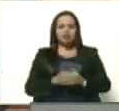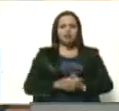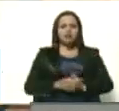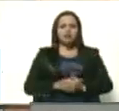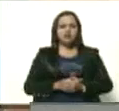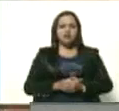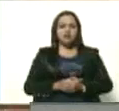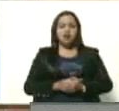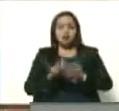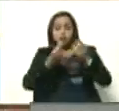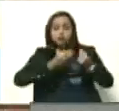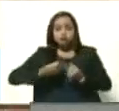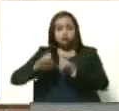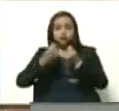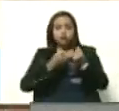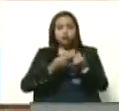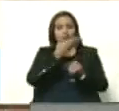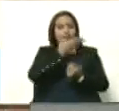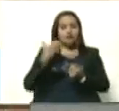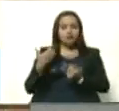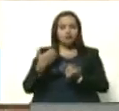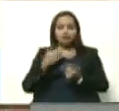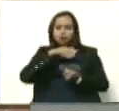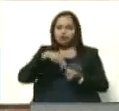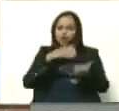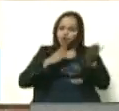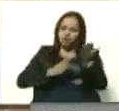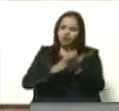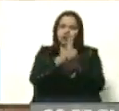próspero y productivo. Y por ahí nos guiamos.